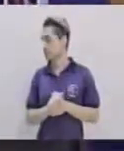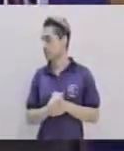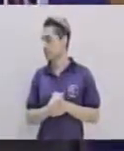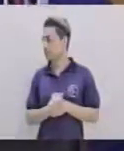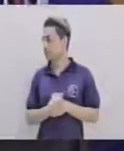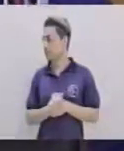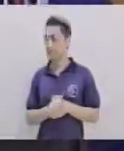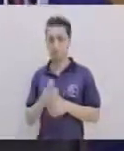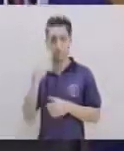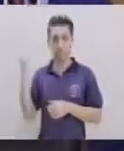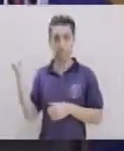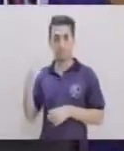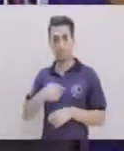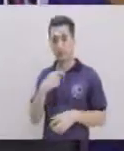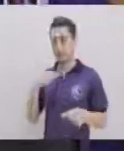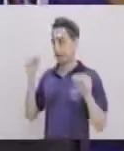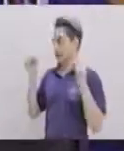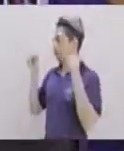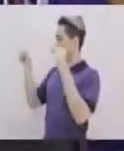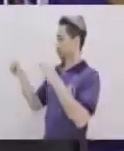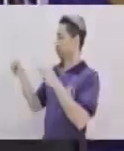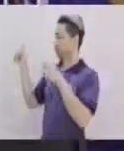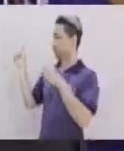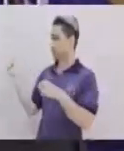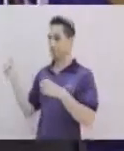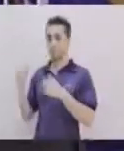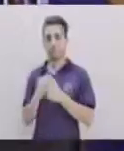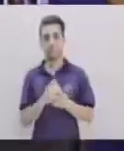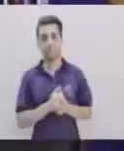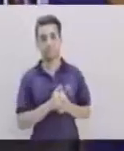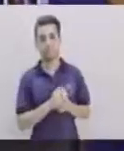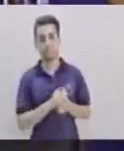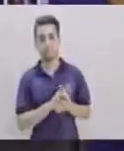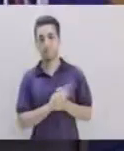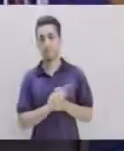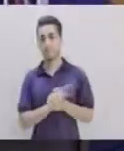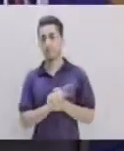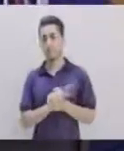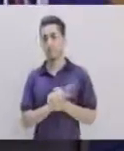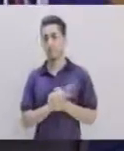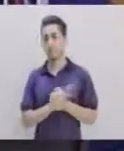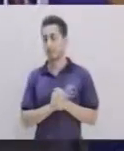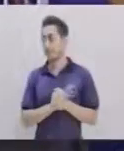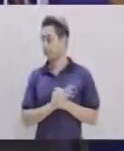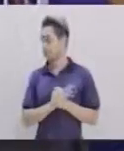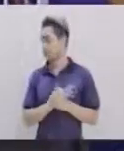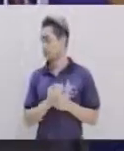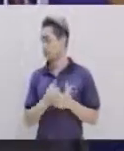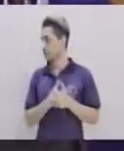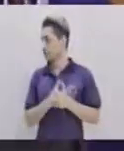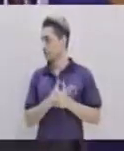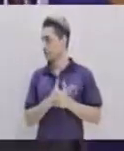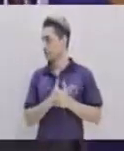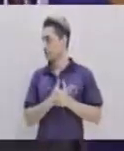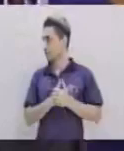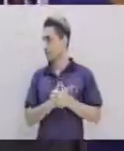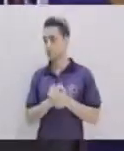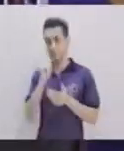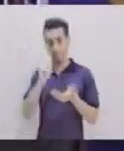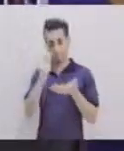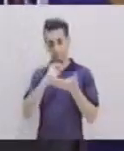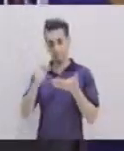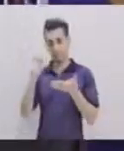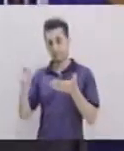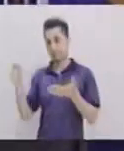cuenta, estamos utilizando nuestro papel de la forma correcta para que podamos